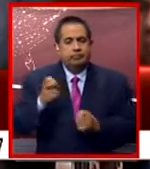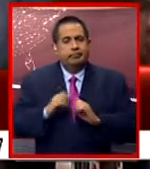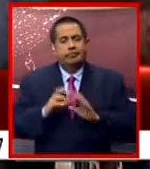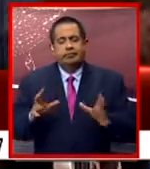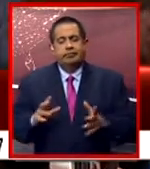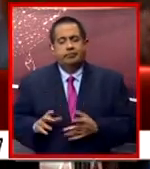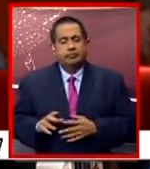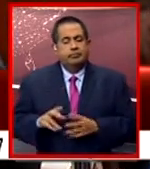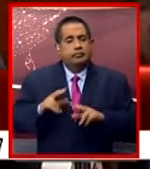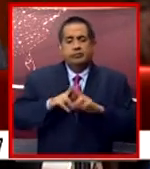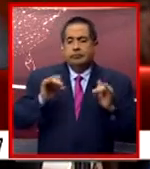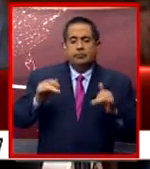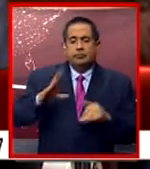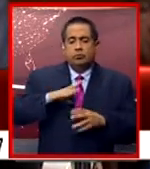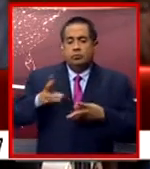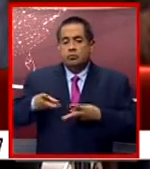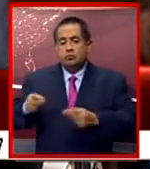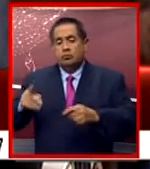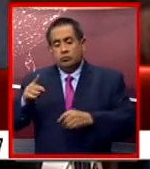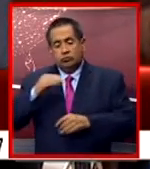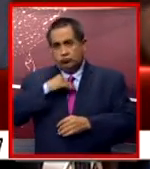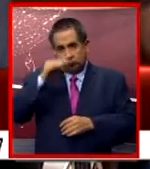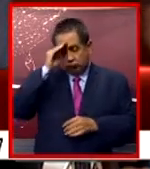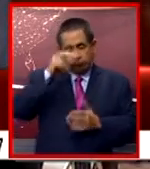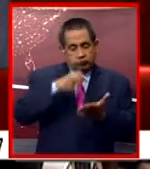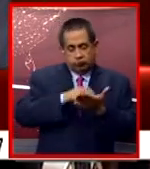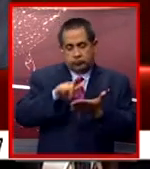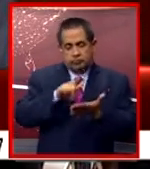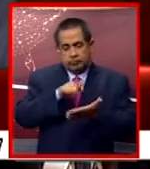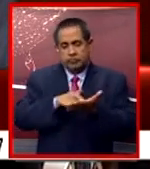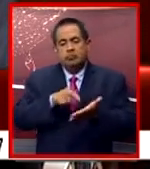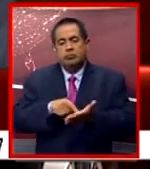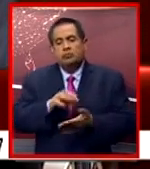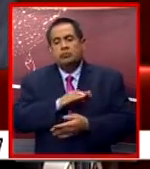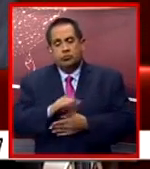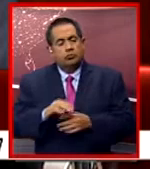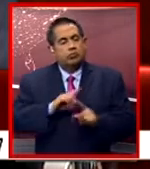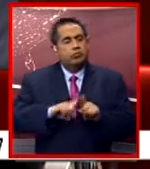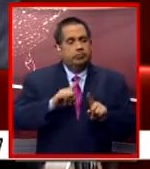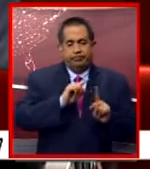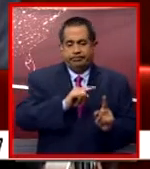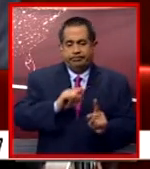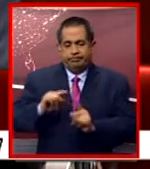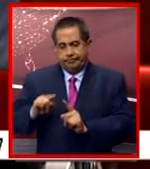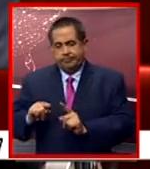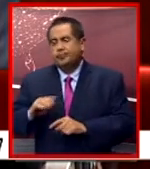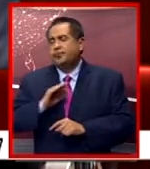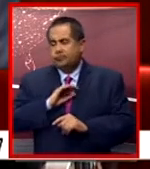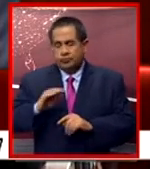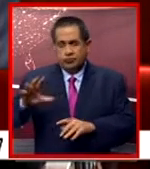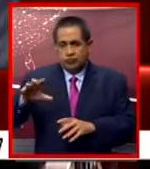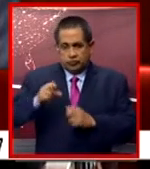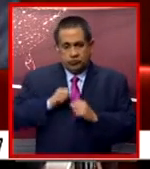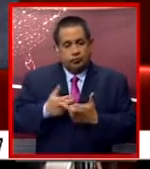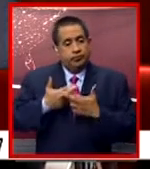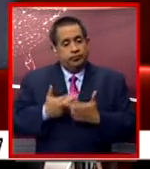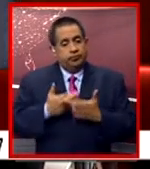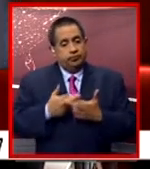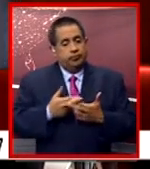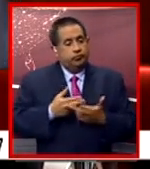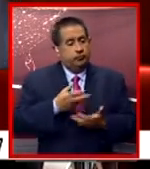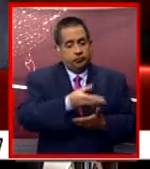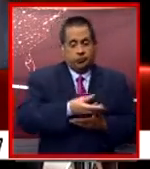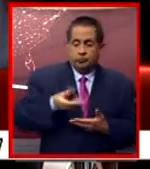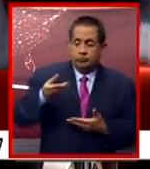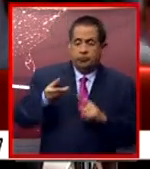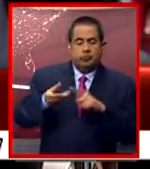en ningún caso hay un gasto que no esté contemplado en ley y que en todos los casos estos ingresos excedentes tienen